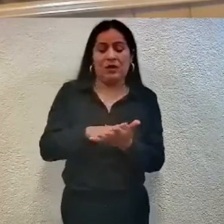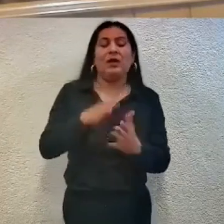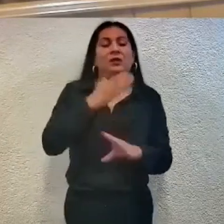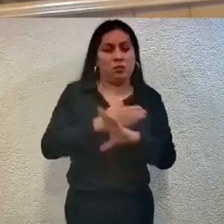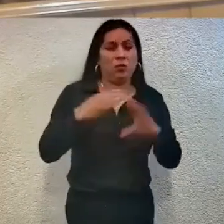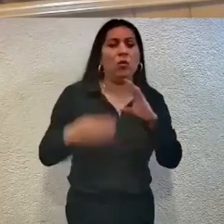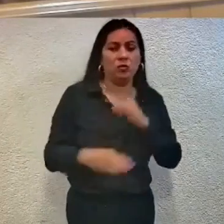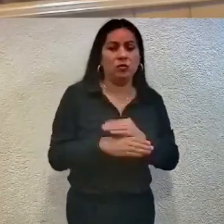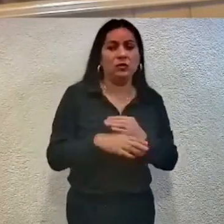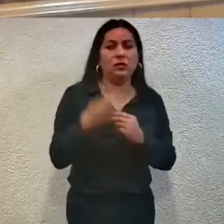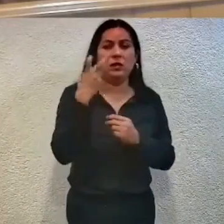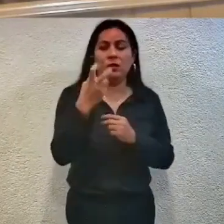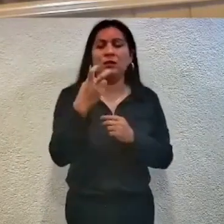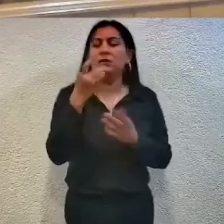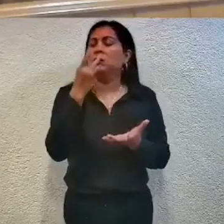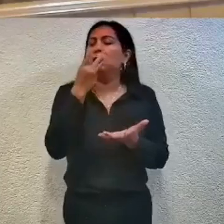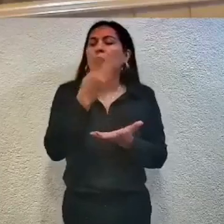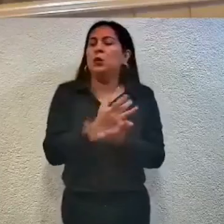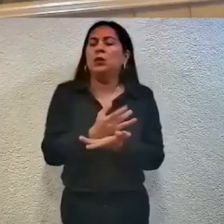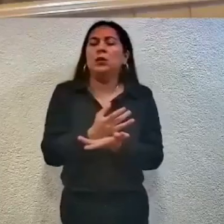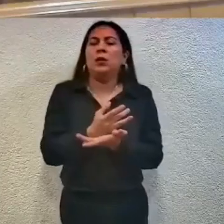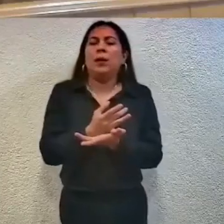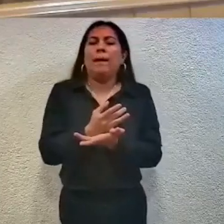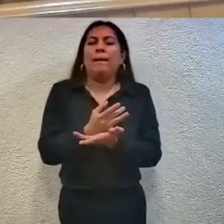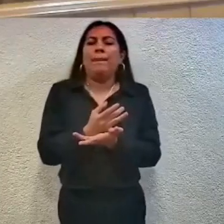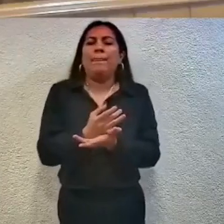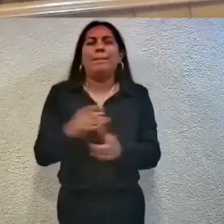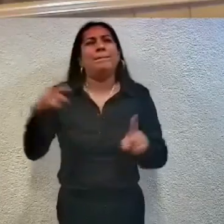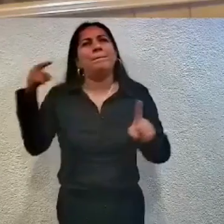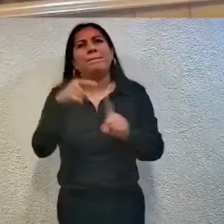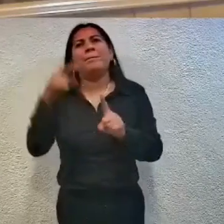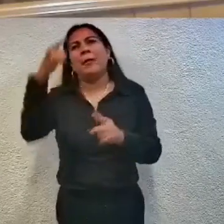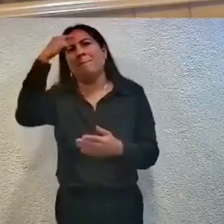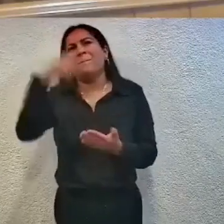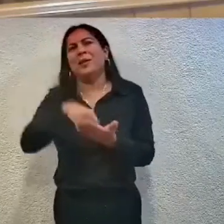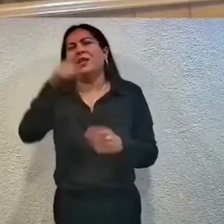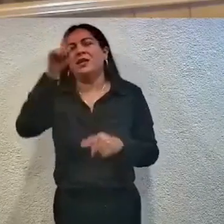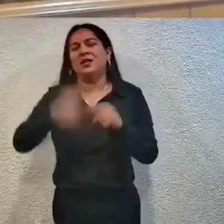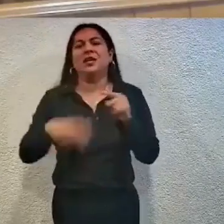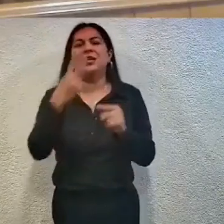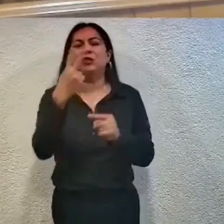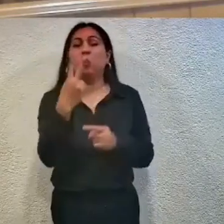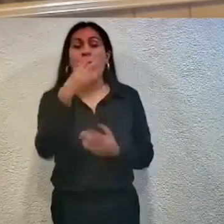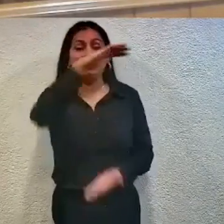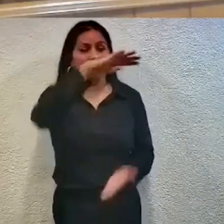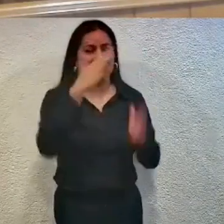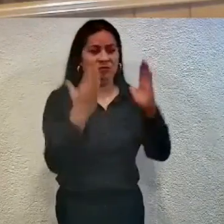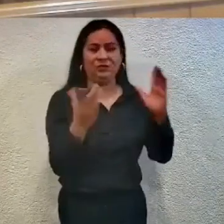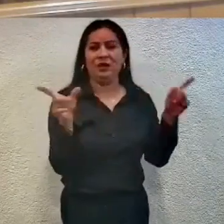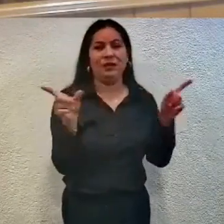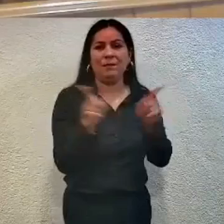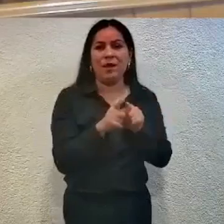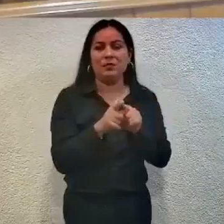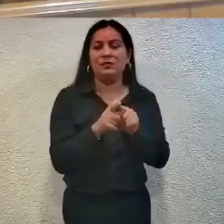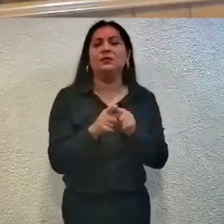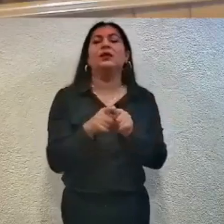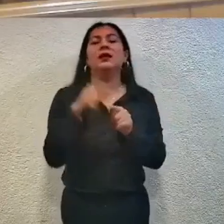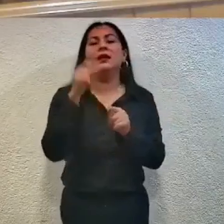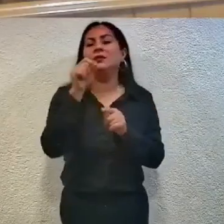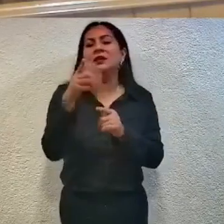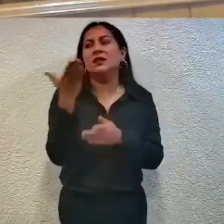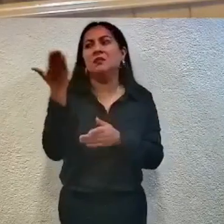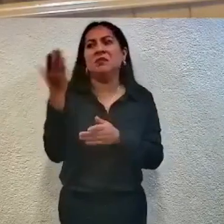bien se acreditaron las irregularidades, estas solo tuvieron efectos focalizados para la anulación de 2 de las